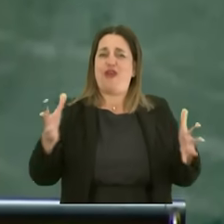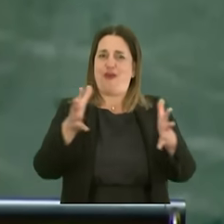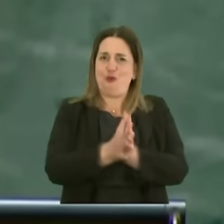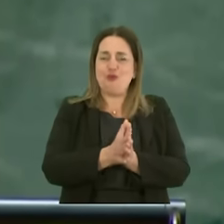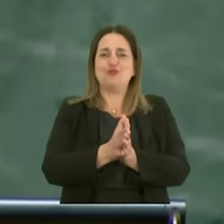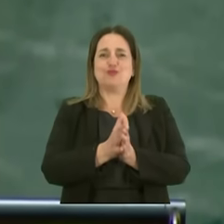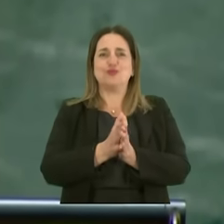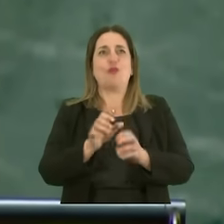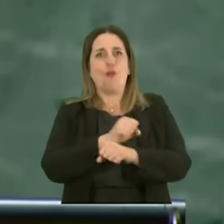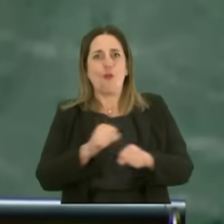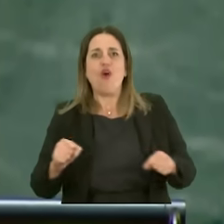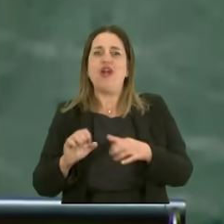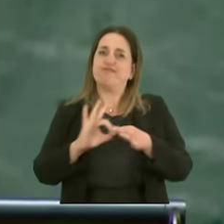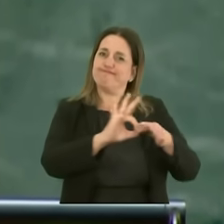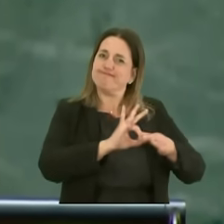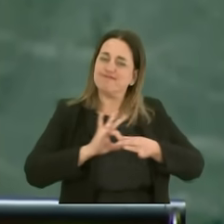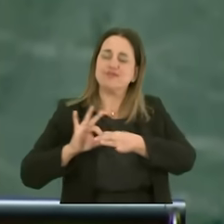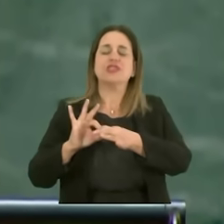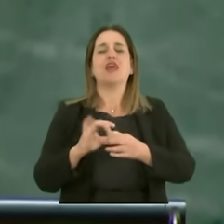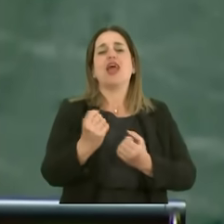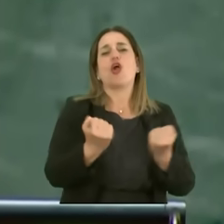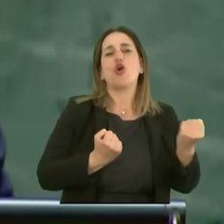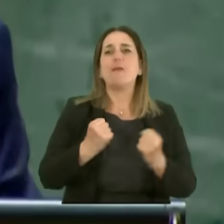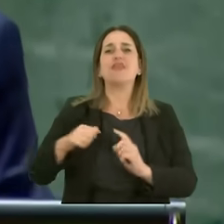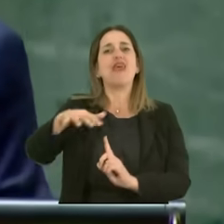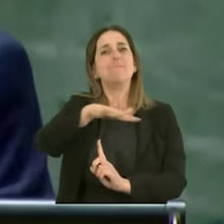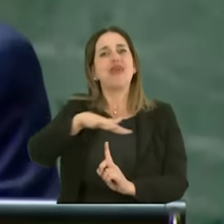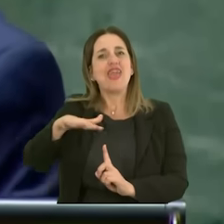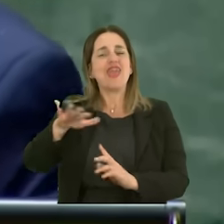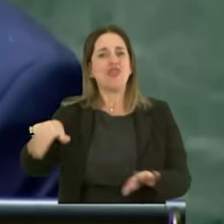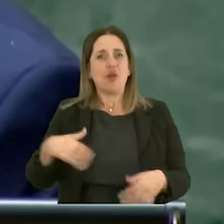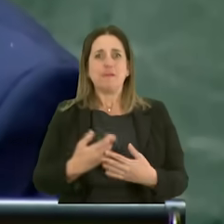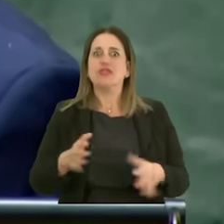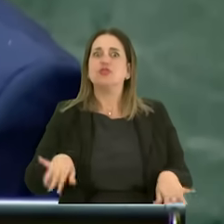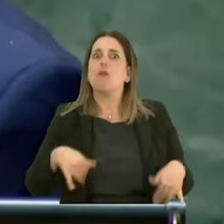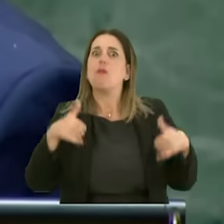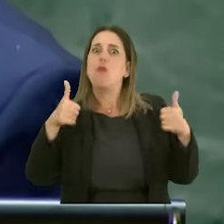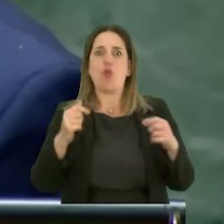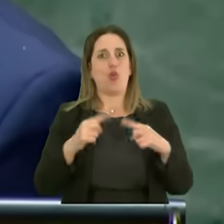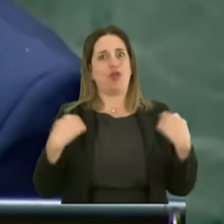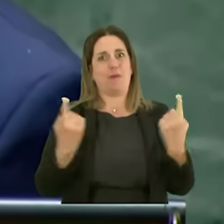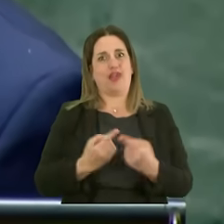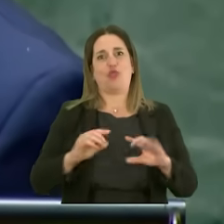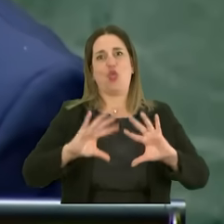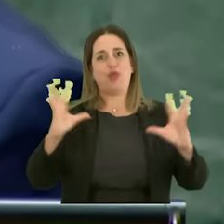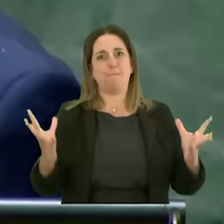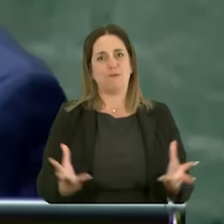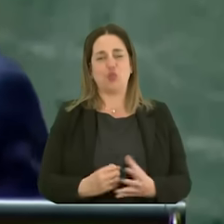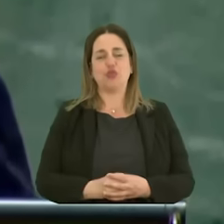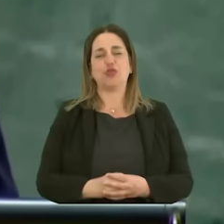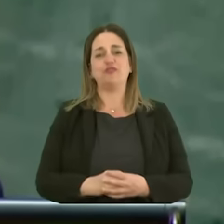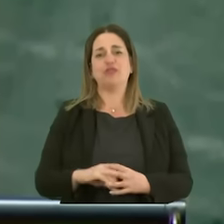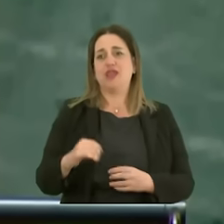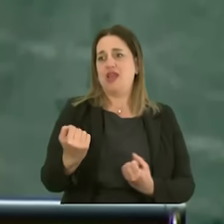se entrelazan la economía y el medio ambiente Es una muy buena noticia para la humanidad las